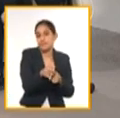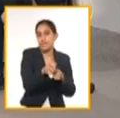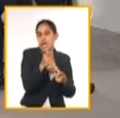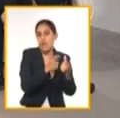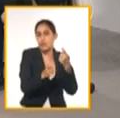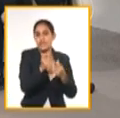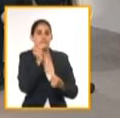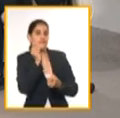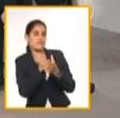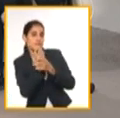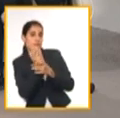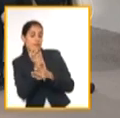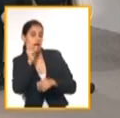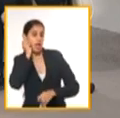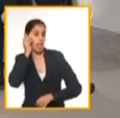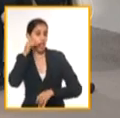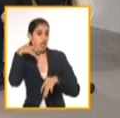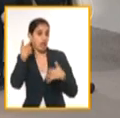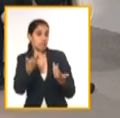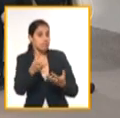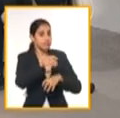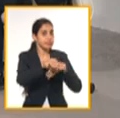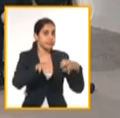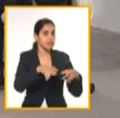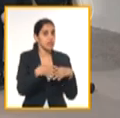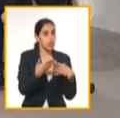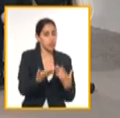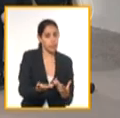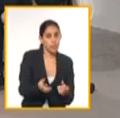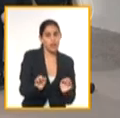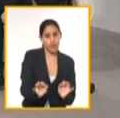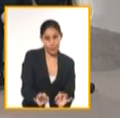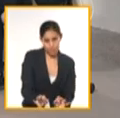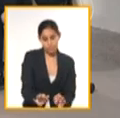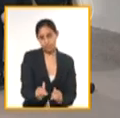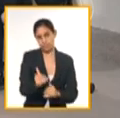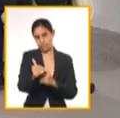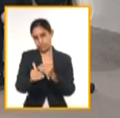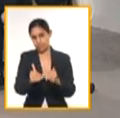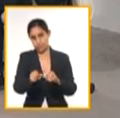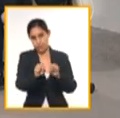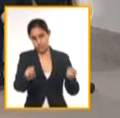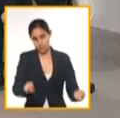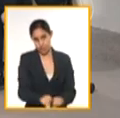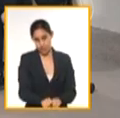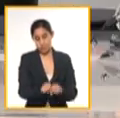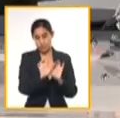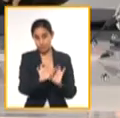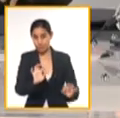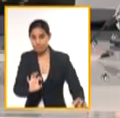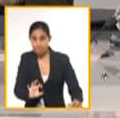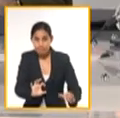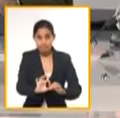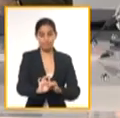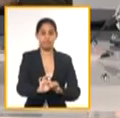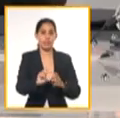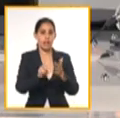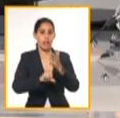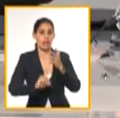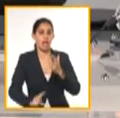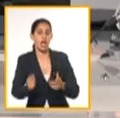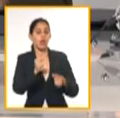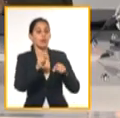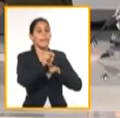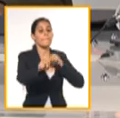incluyen los sistemas de abasto. Era claro que nos preguntaban, nos comentaban algunos compañeros, bueno, los puntos vitales de agua no